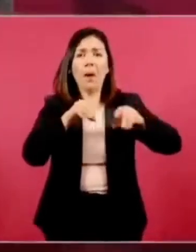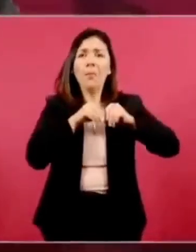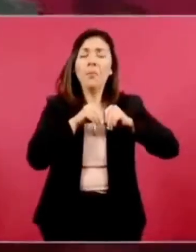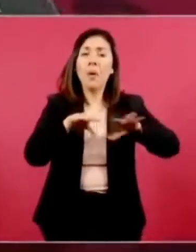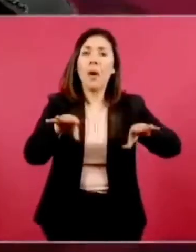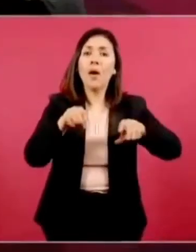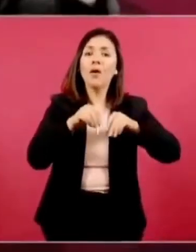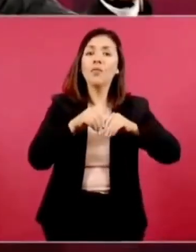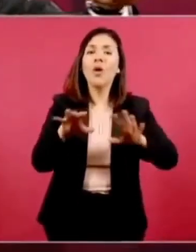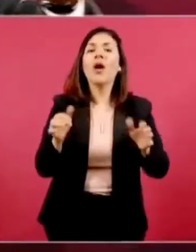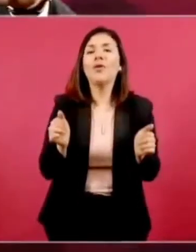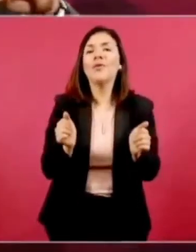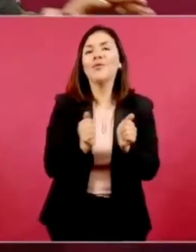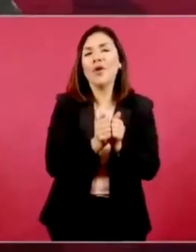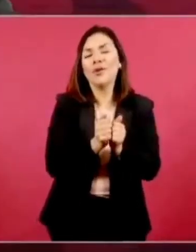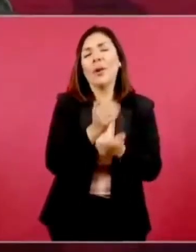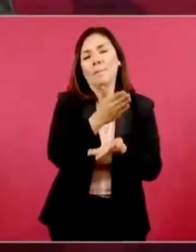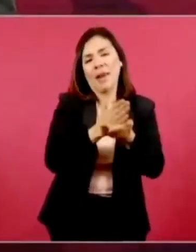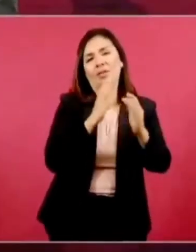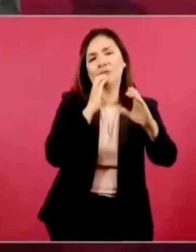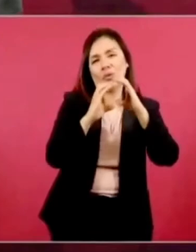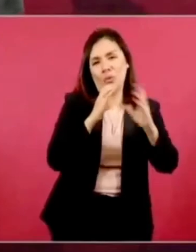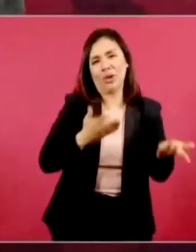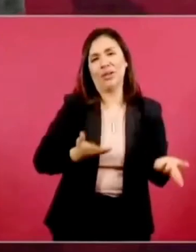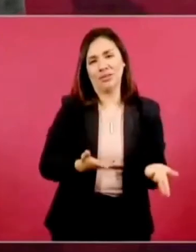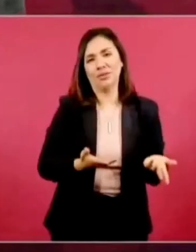a través de los medios.